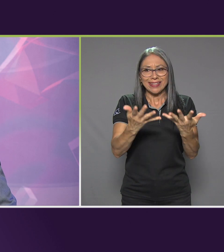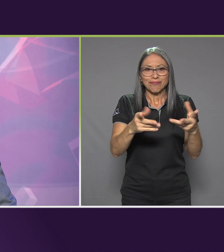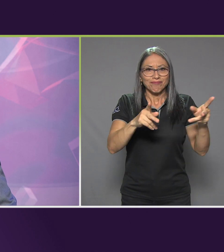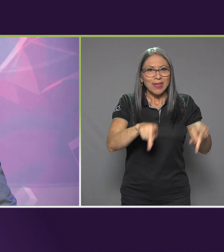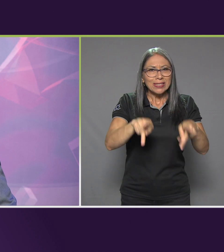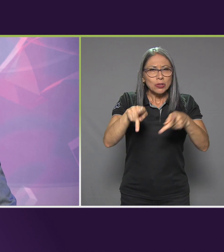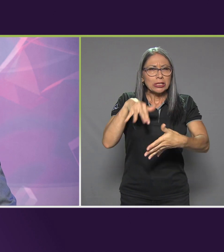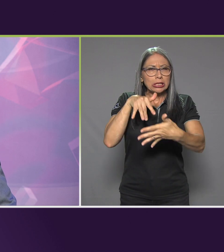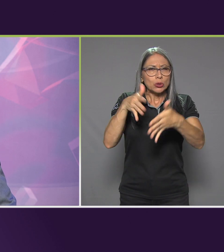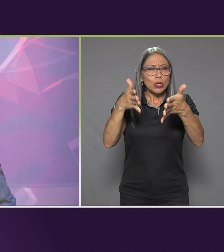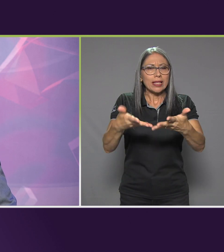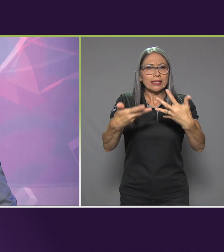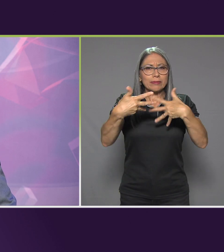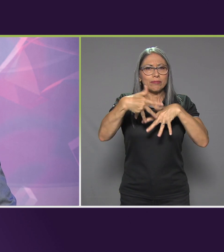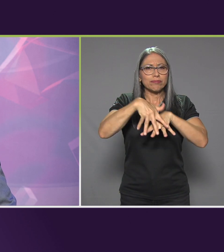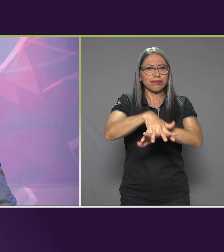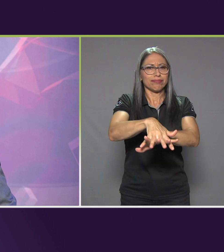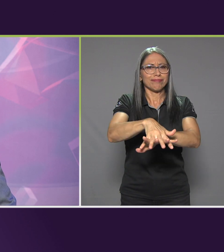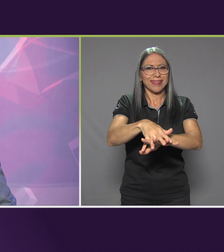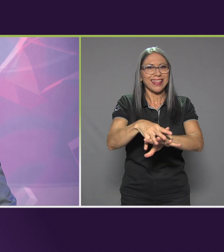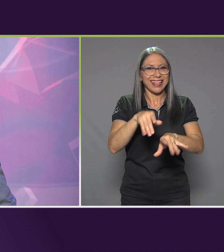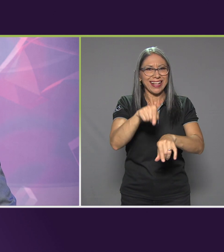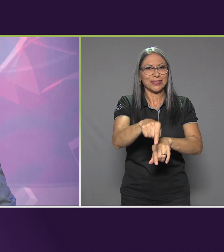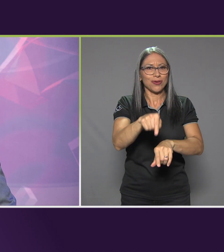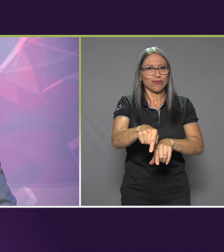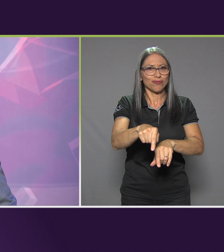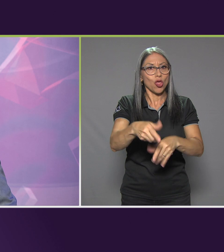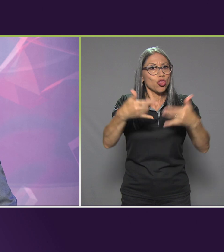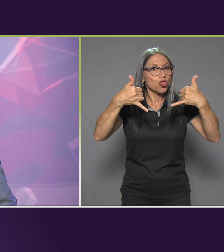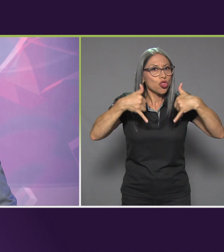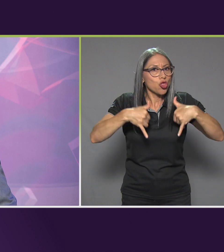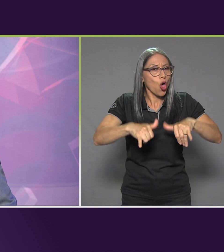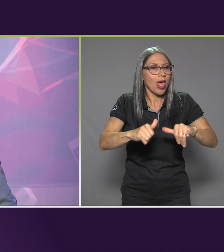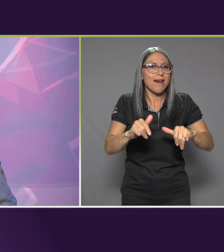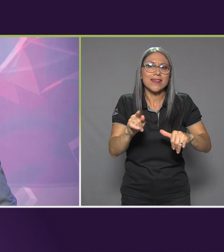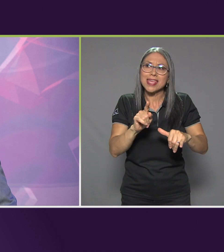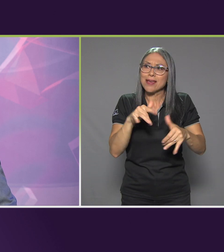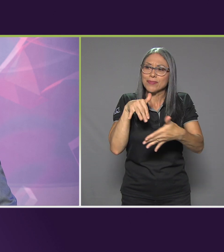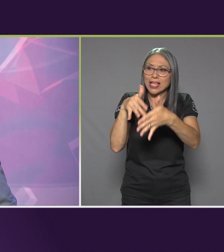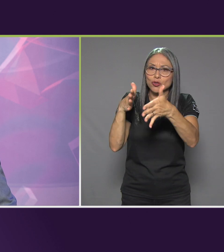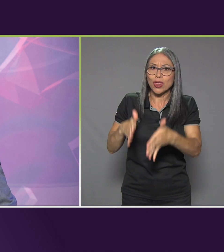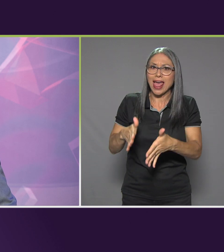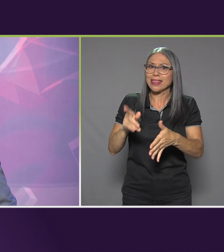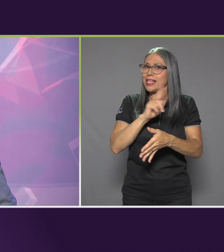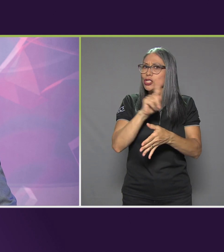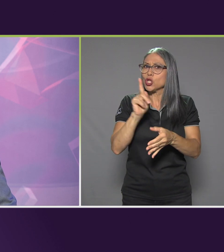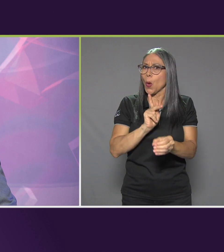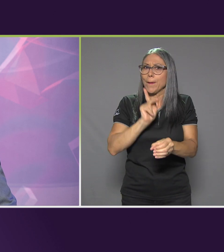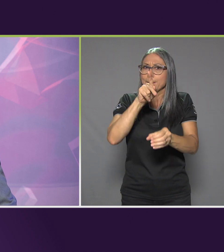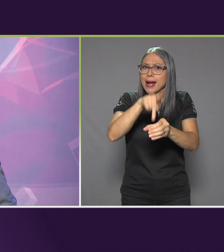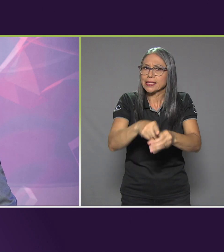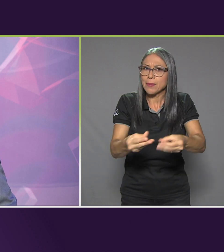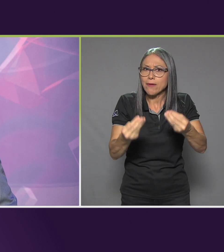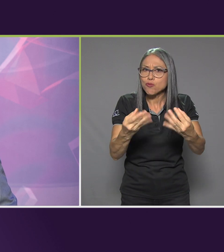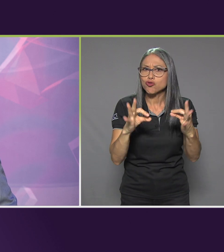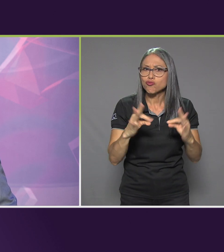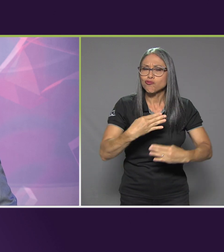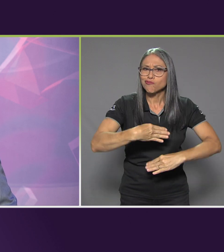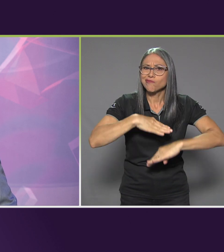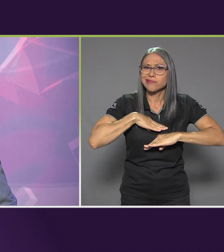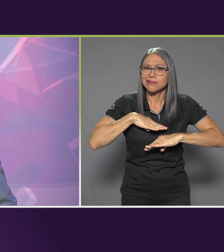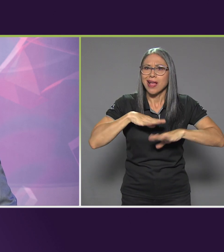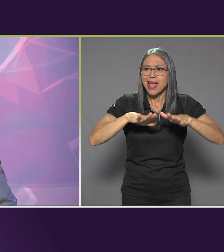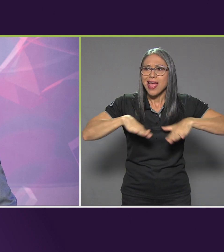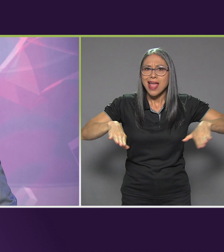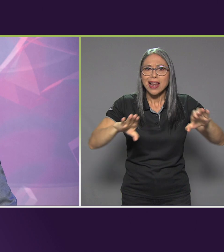era todavía tan abierta la participación de los estudiantes en el contexto educativo nacional, sino que